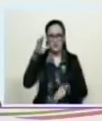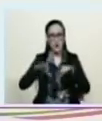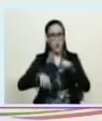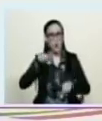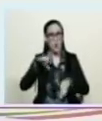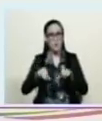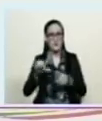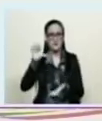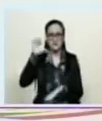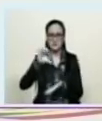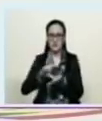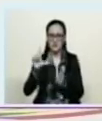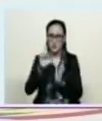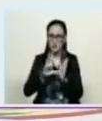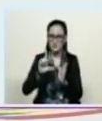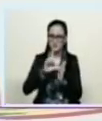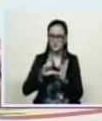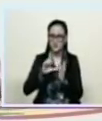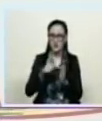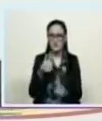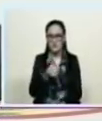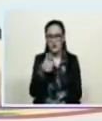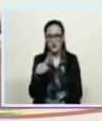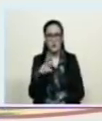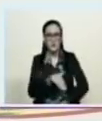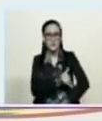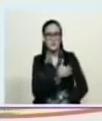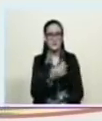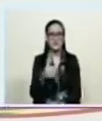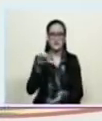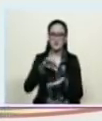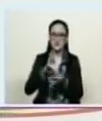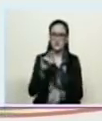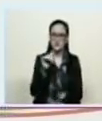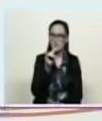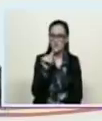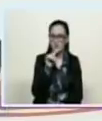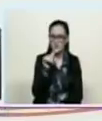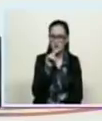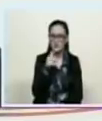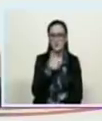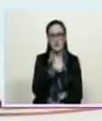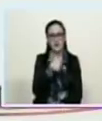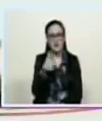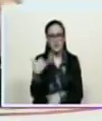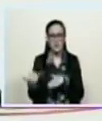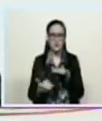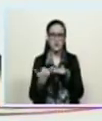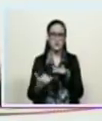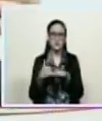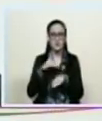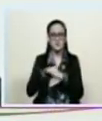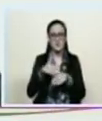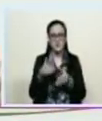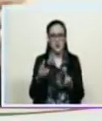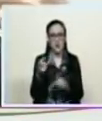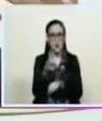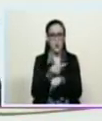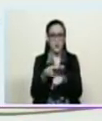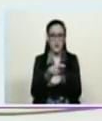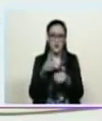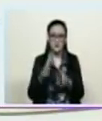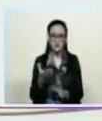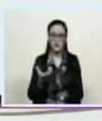liceo hay centros informáticos y de telemática. En cada universidad hay centros informáticos y de telemática. En cada una de nuestras instituciones, ministerios,